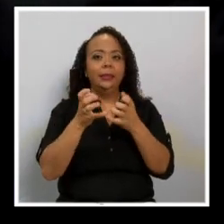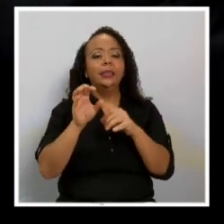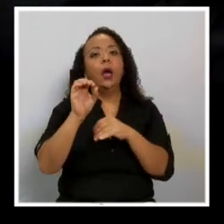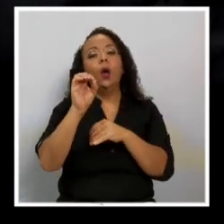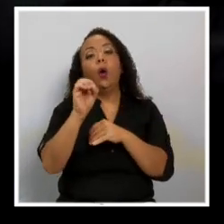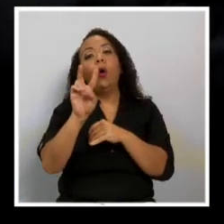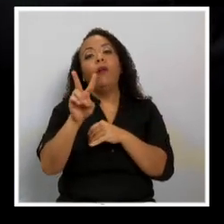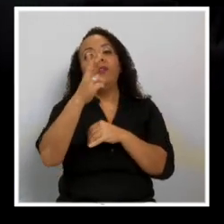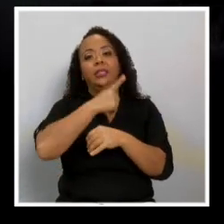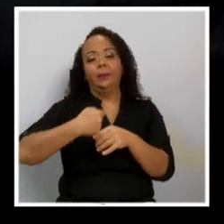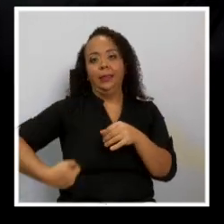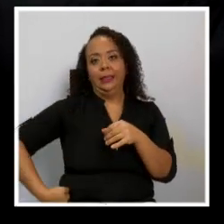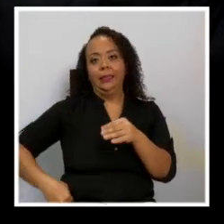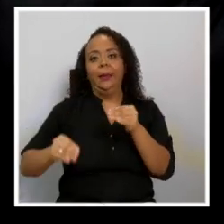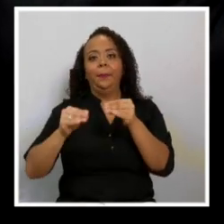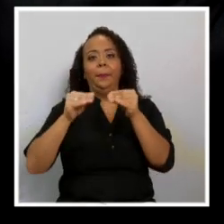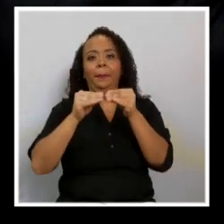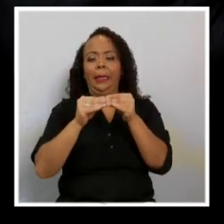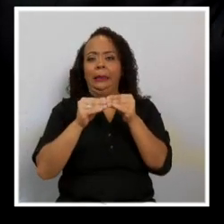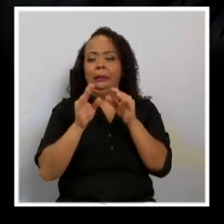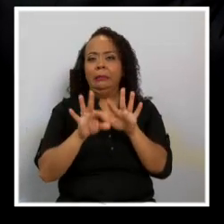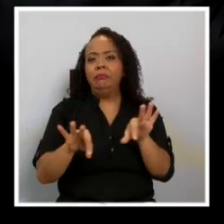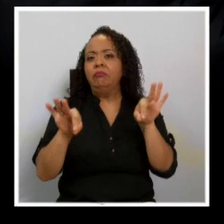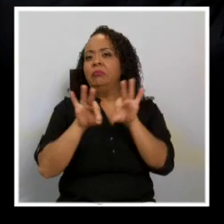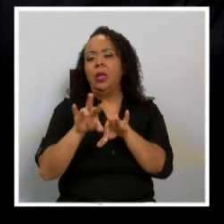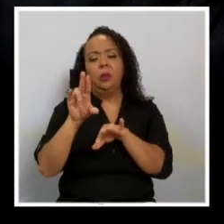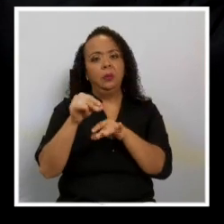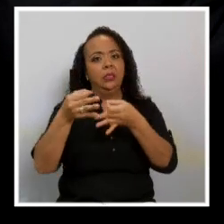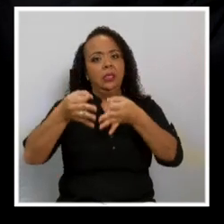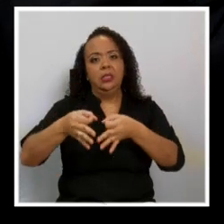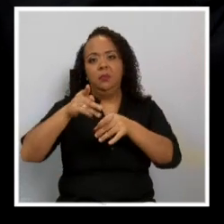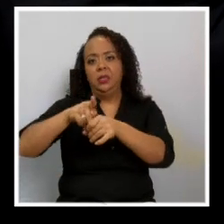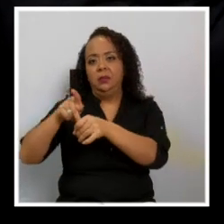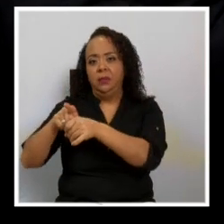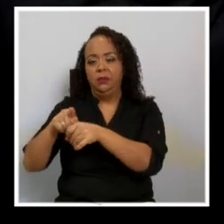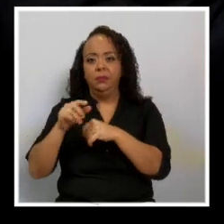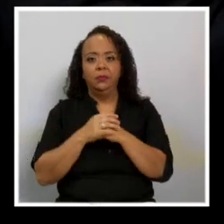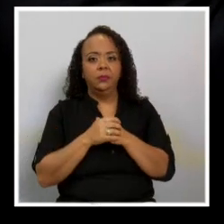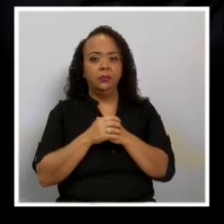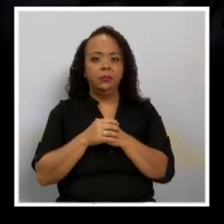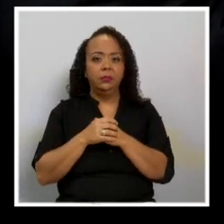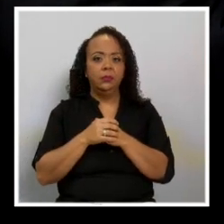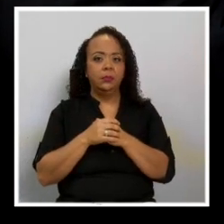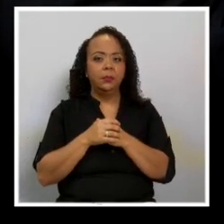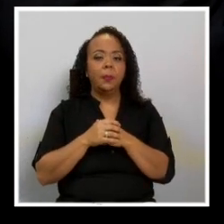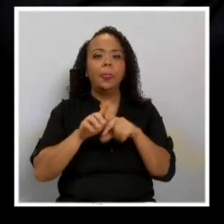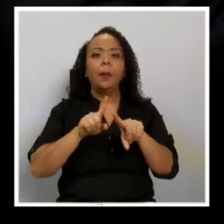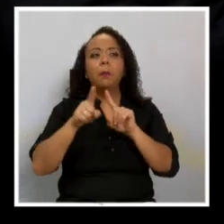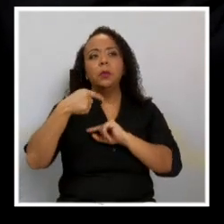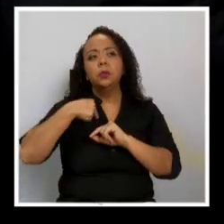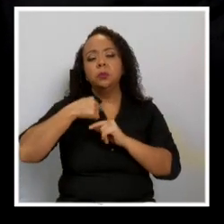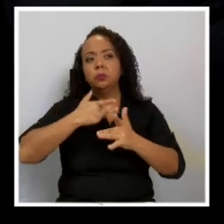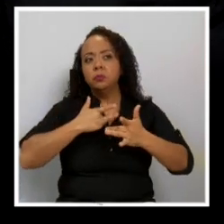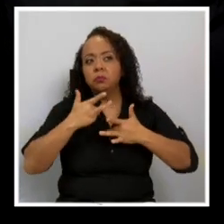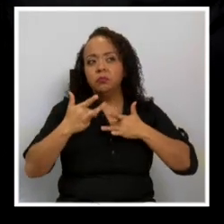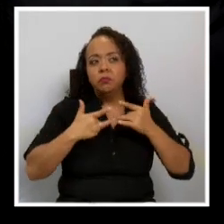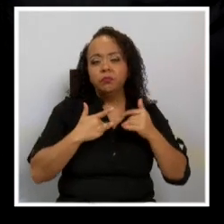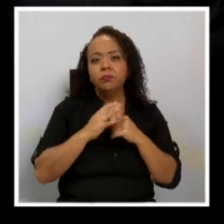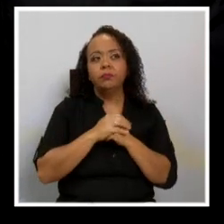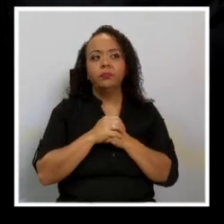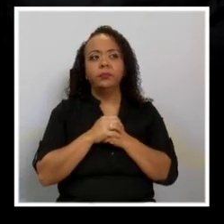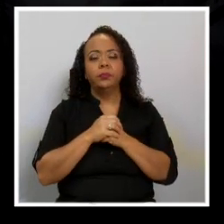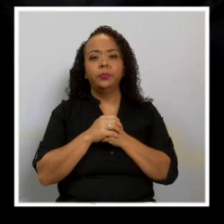ser la vicepresidencia más representativo, no están decidiendo participar ahí, pero me da la impresión también que